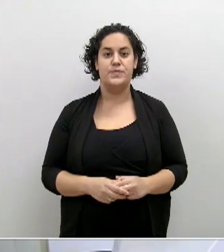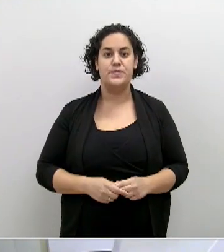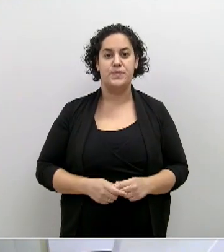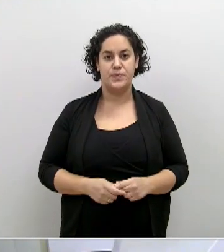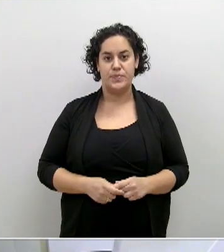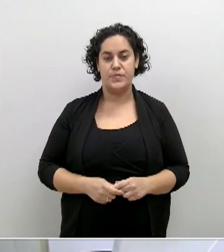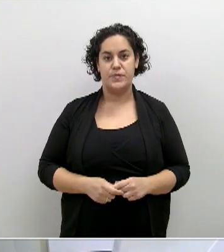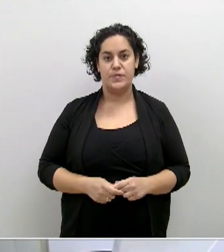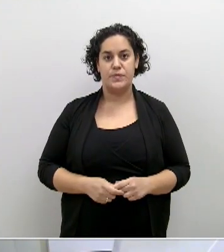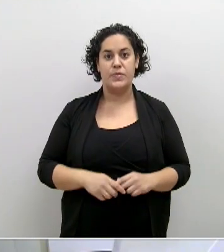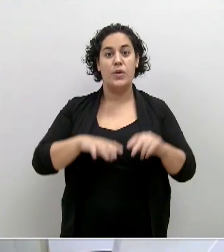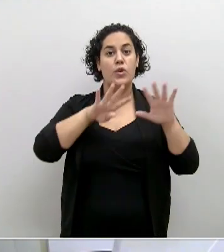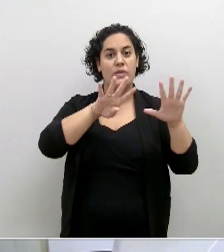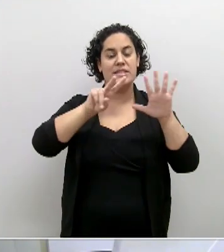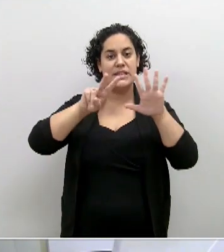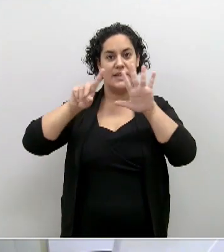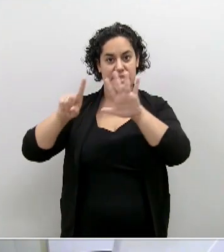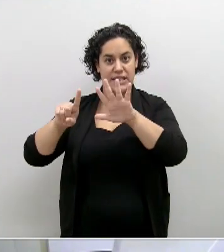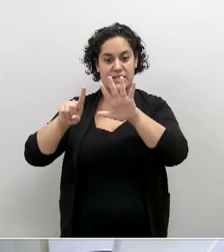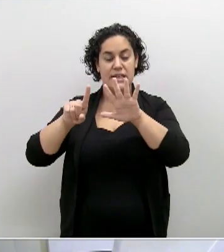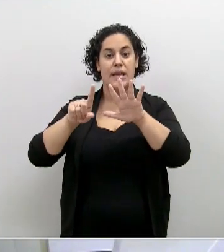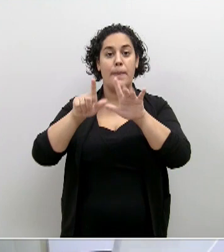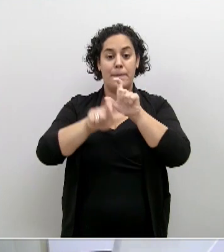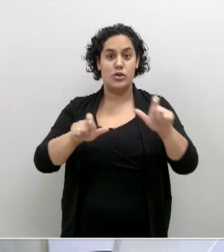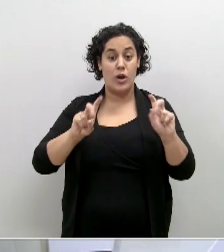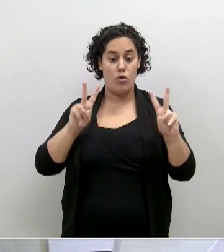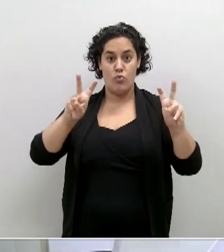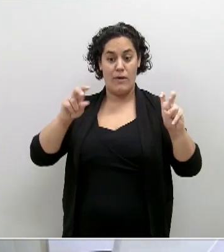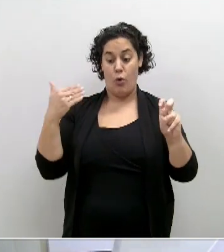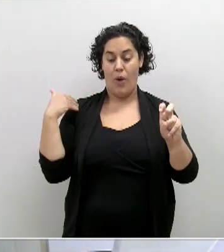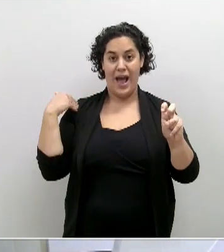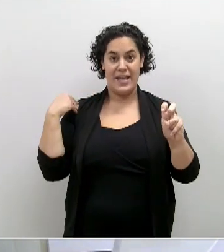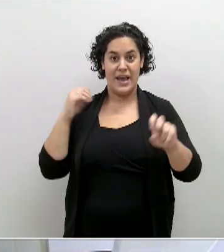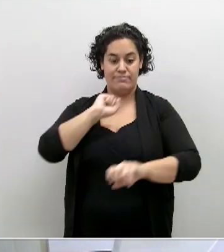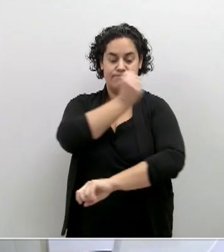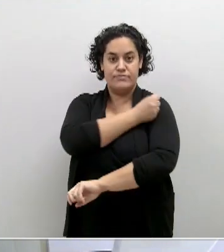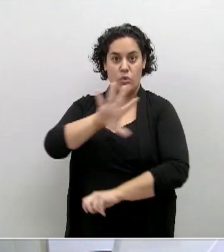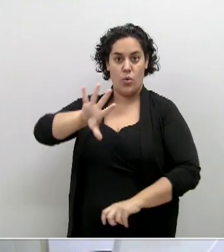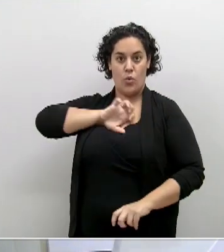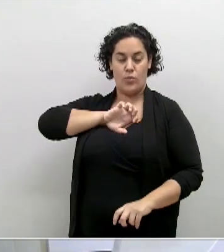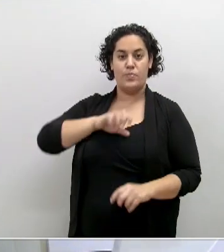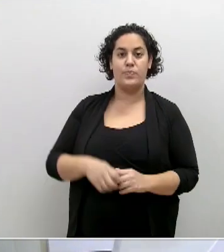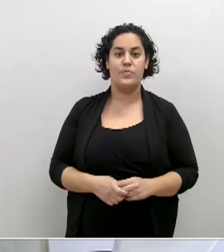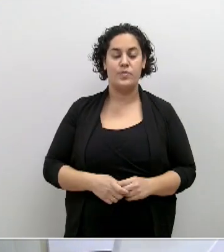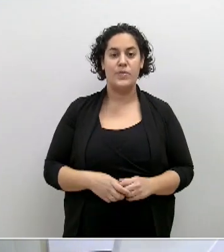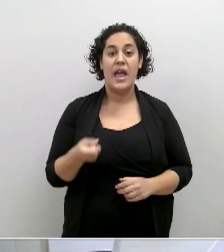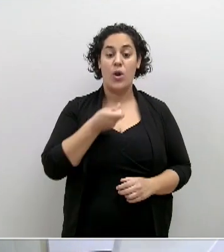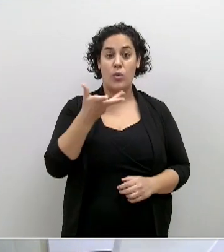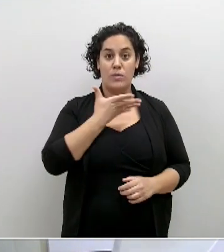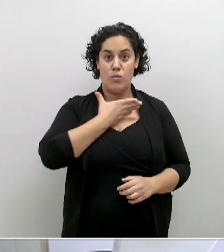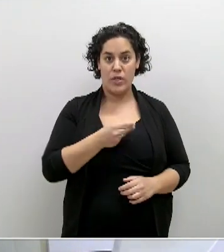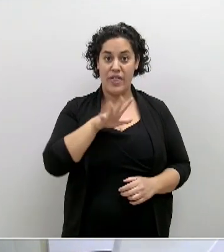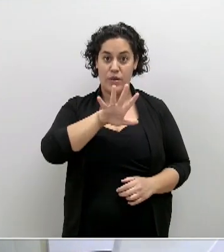intensivos. 976 nuevos casos se registraron en el día de ayer, 321 pertenecientes al municipio de